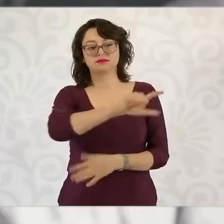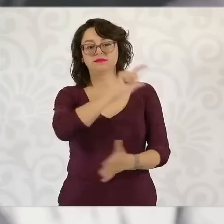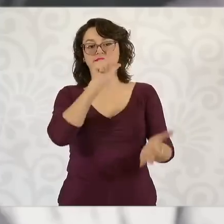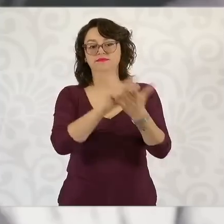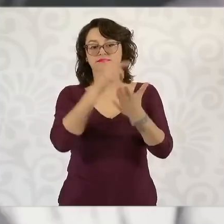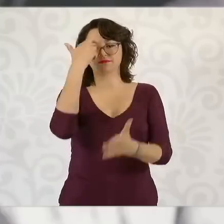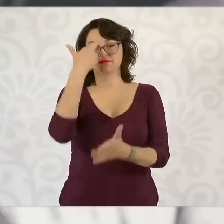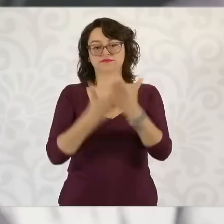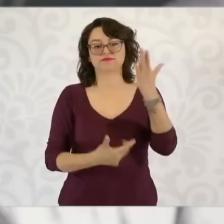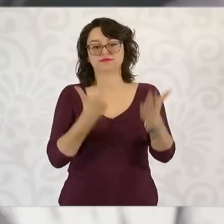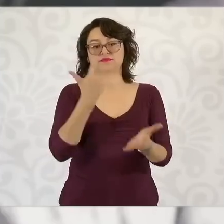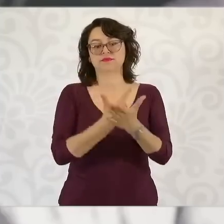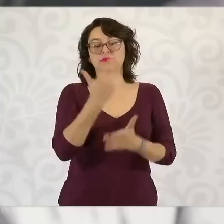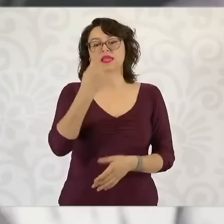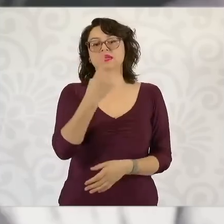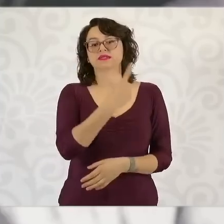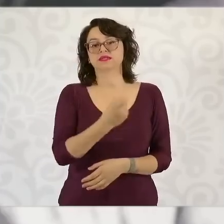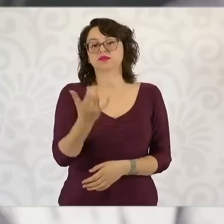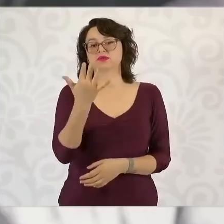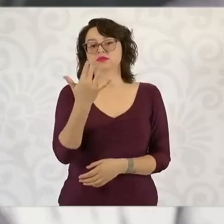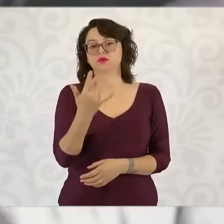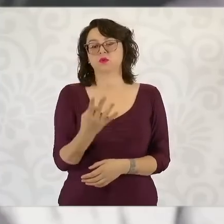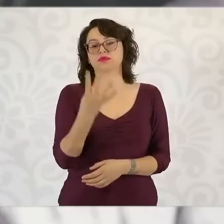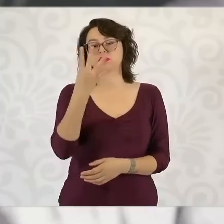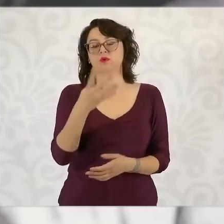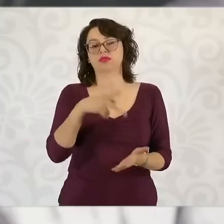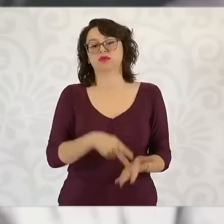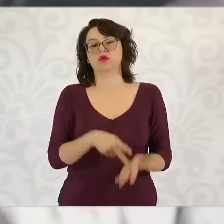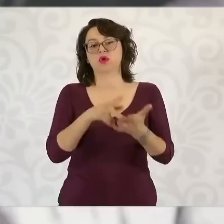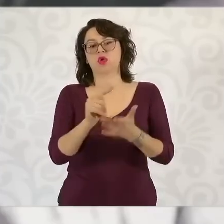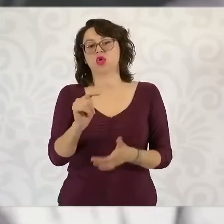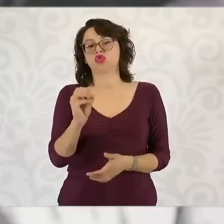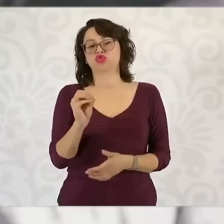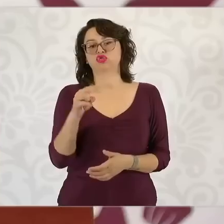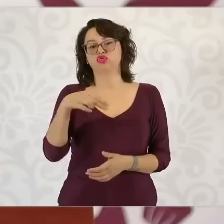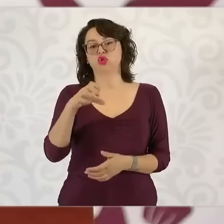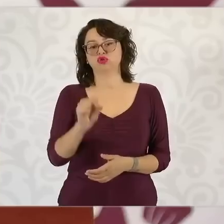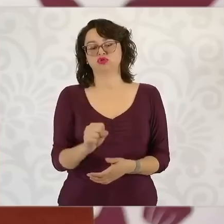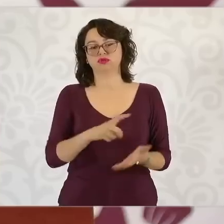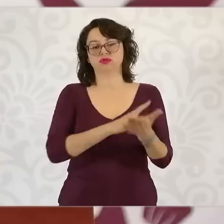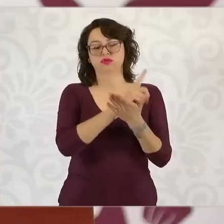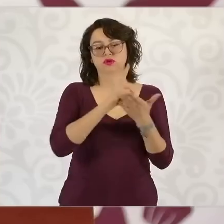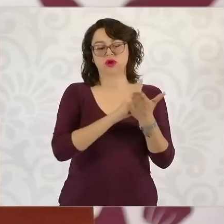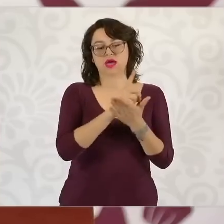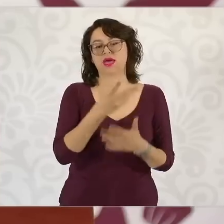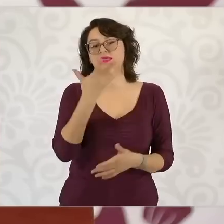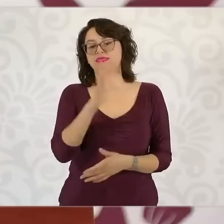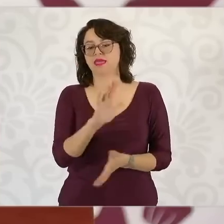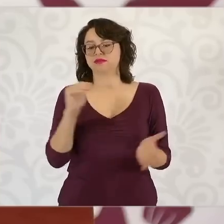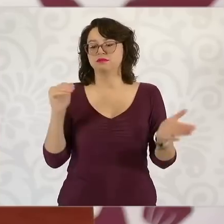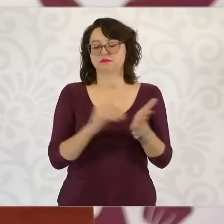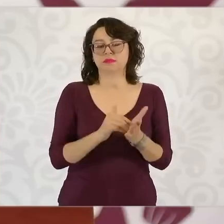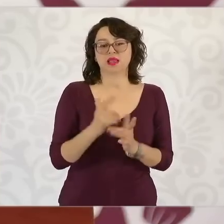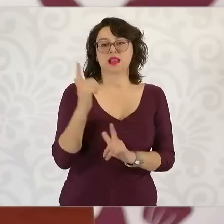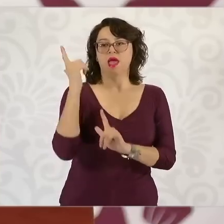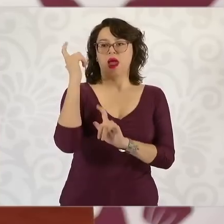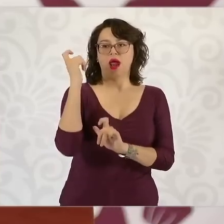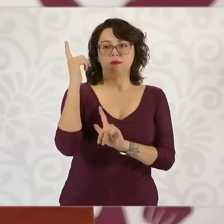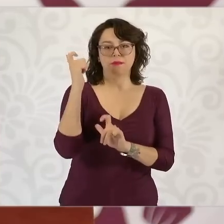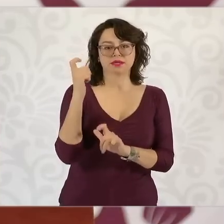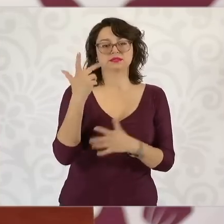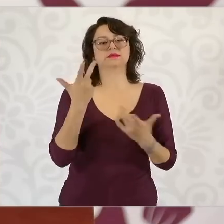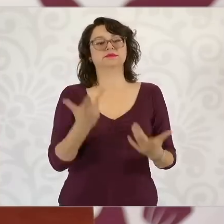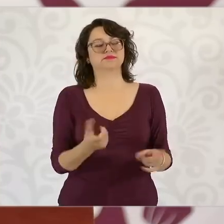asegurado 154 toneladas de droga. Se han asegurado más de 10,000 armas de fuego. Entre estas detenciones se